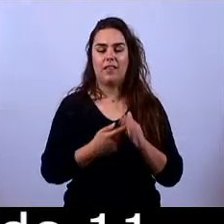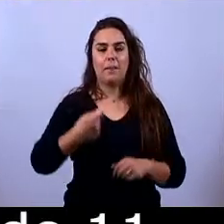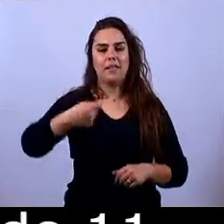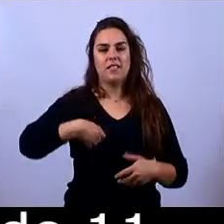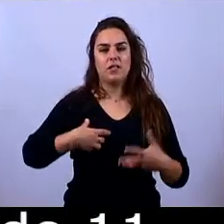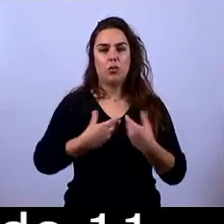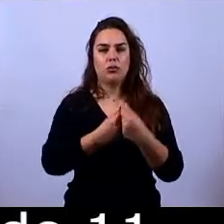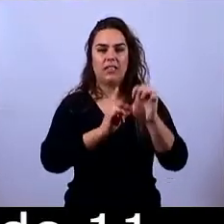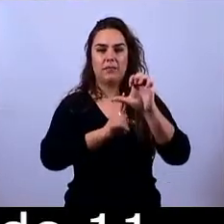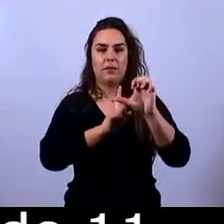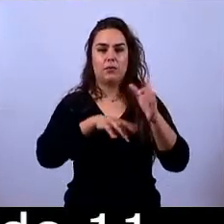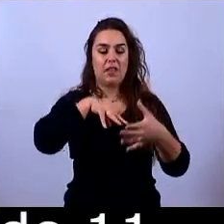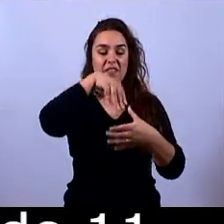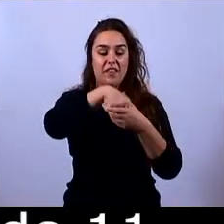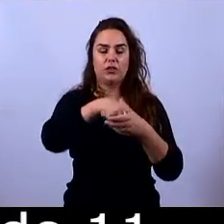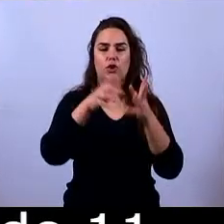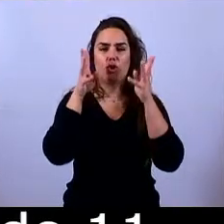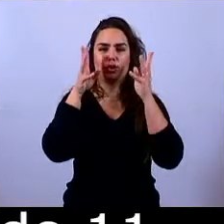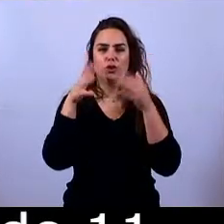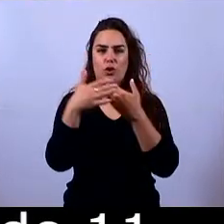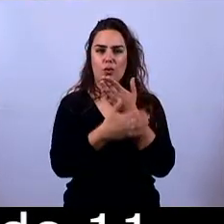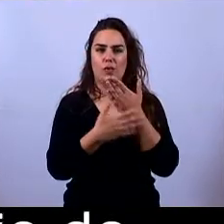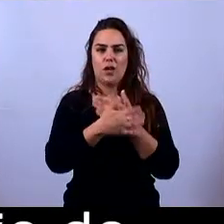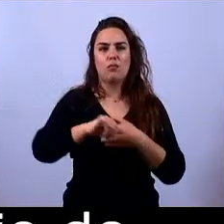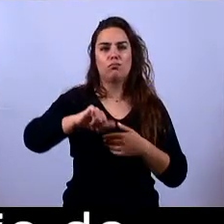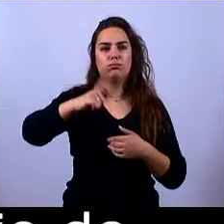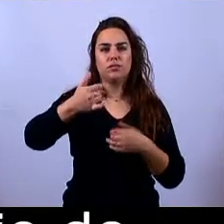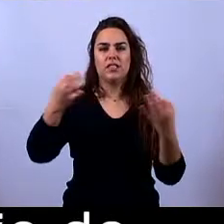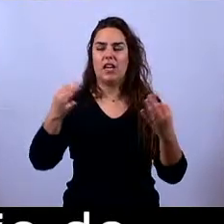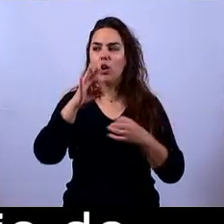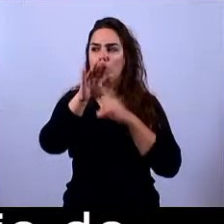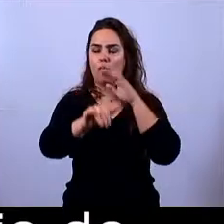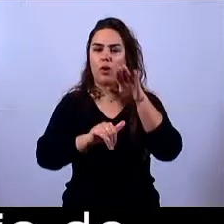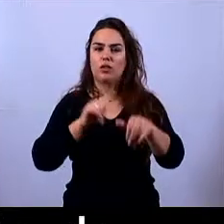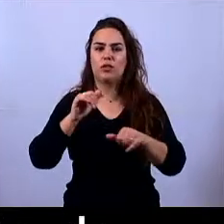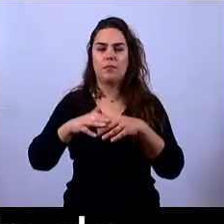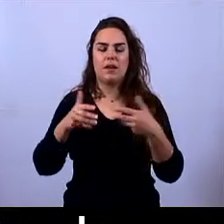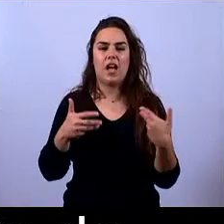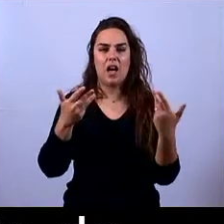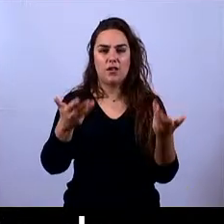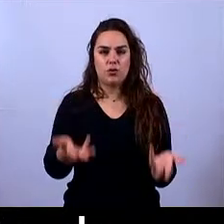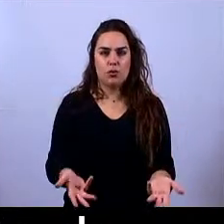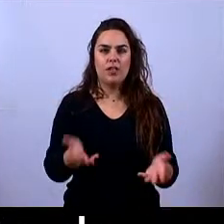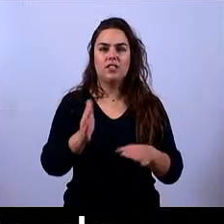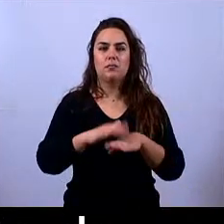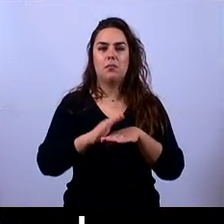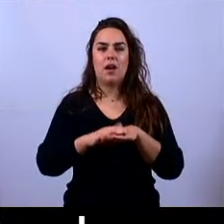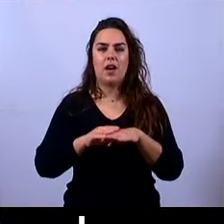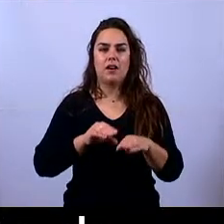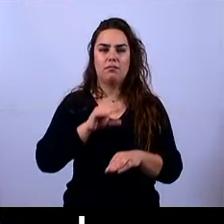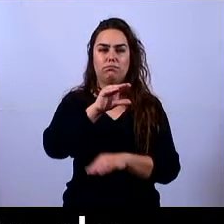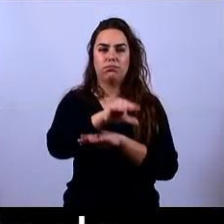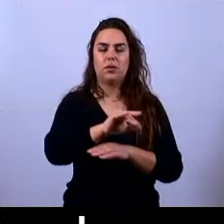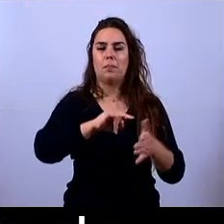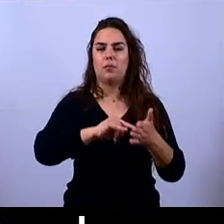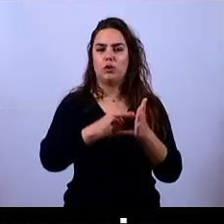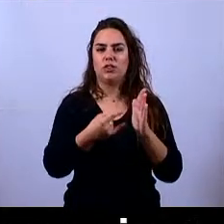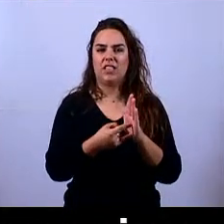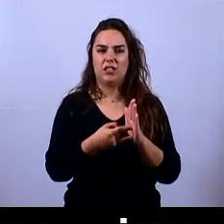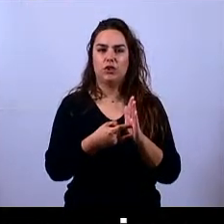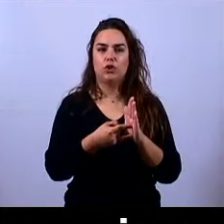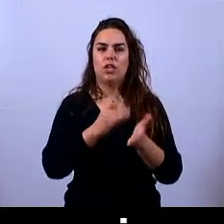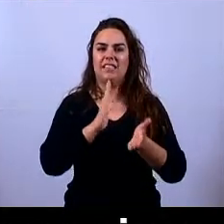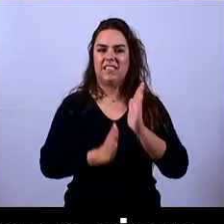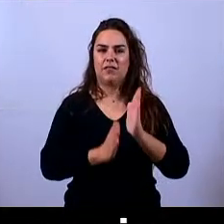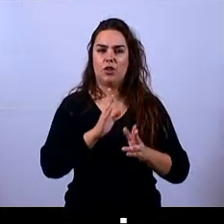Junta de Extremadura, el Consejo de Gobierno ha aprobado la convocatoria de ayudas para financiar proyectos de intervención